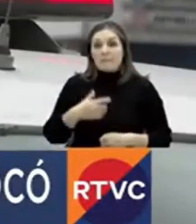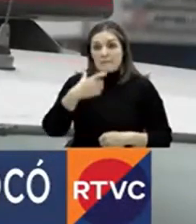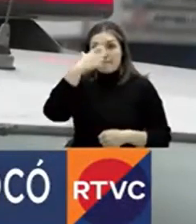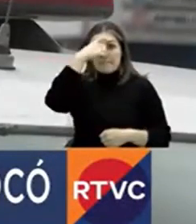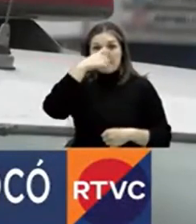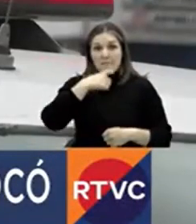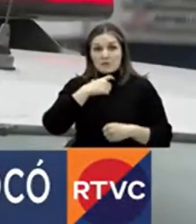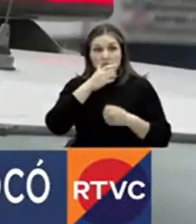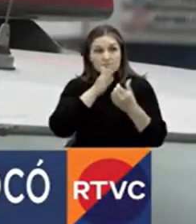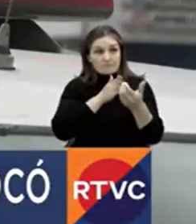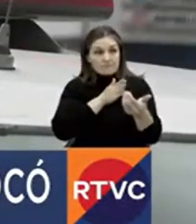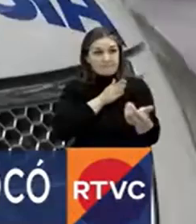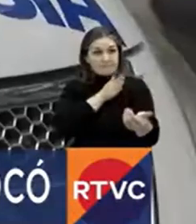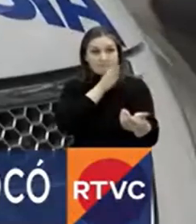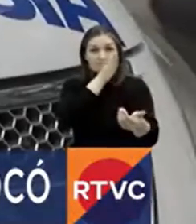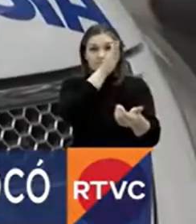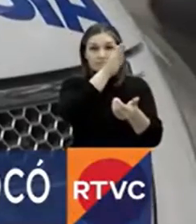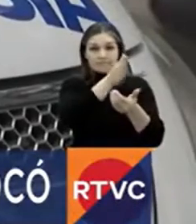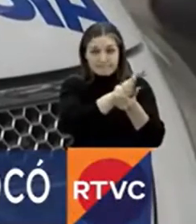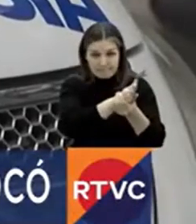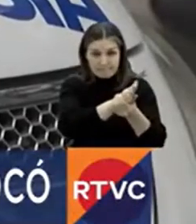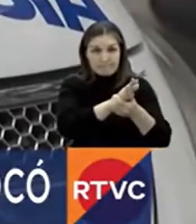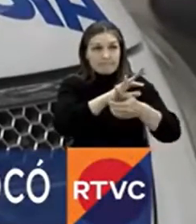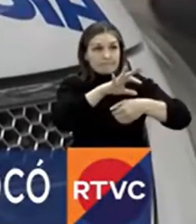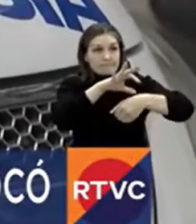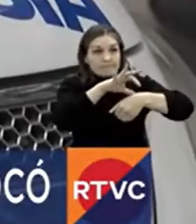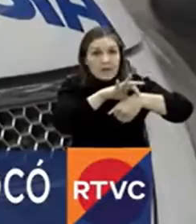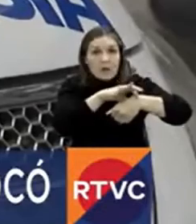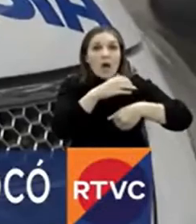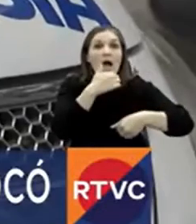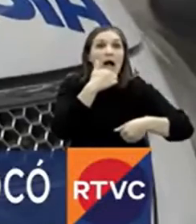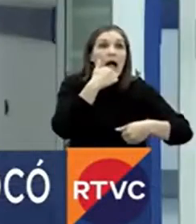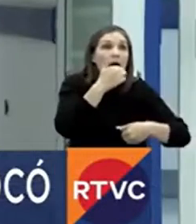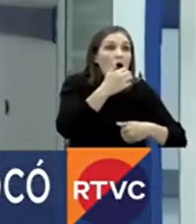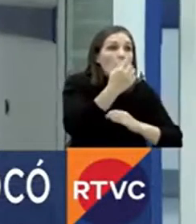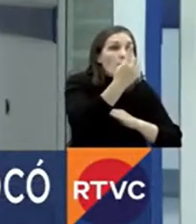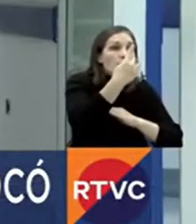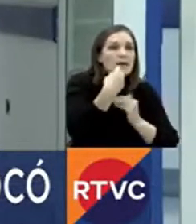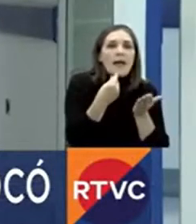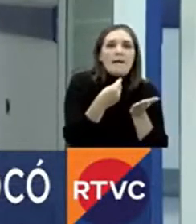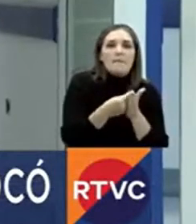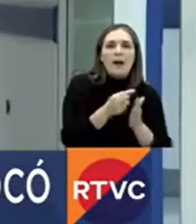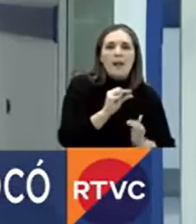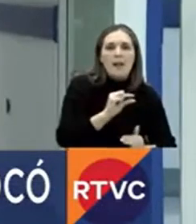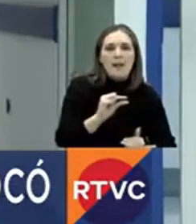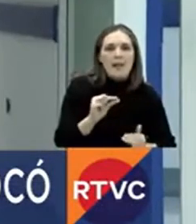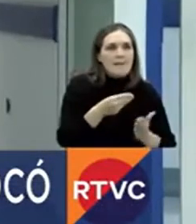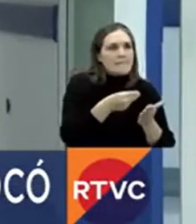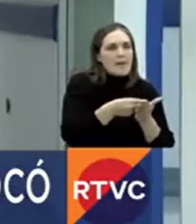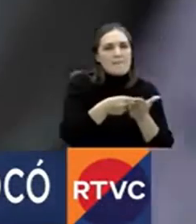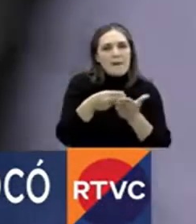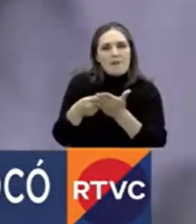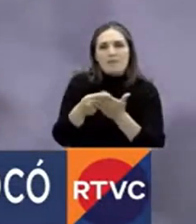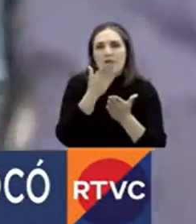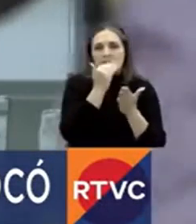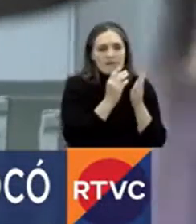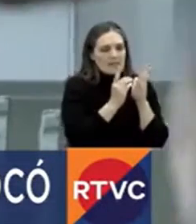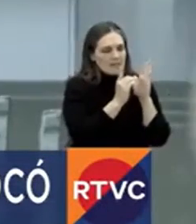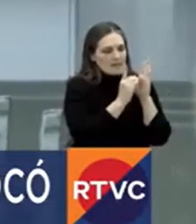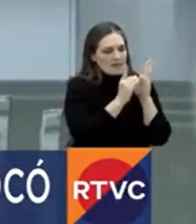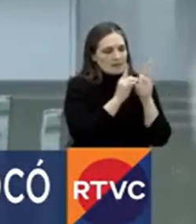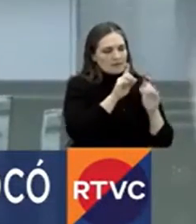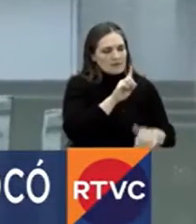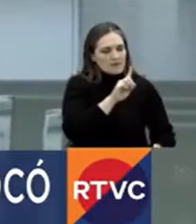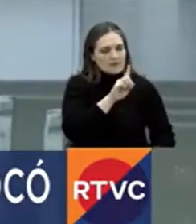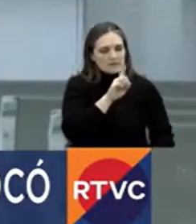afiliados cotizantes y sus beneficiarios del régimen contributivo por la utilización de los servicios de salud, según lo descrito en el decreto